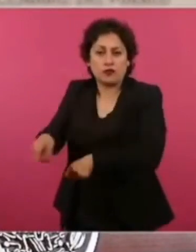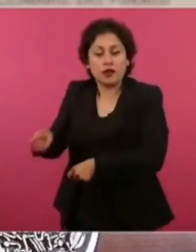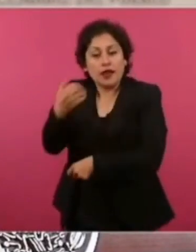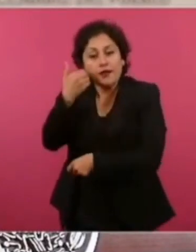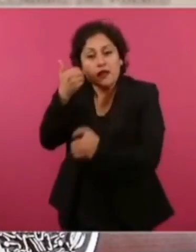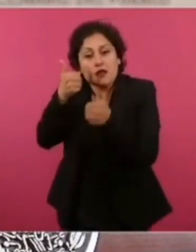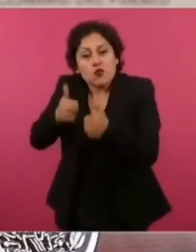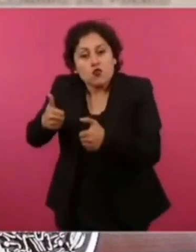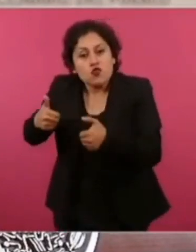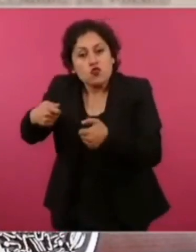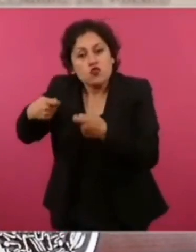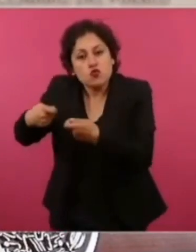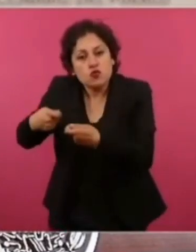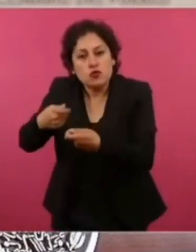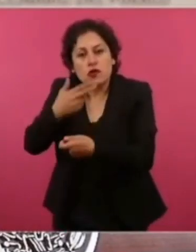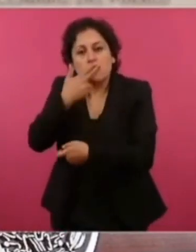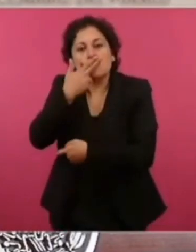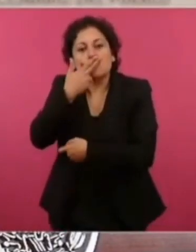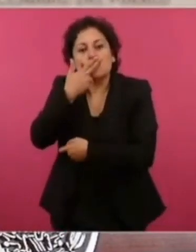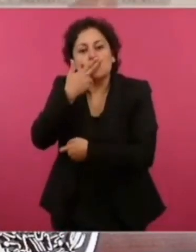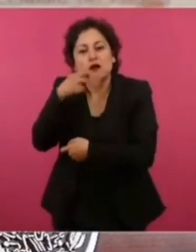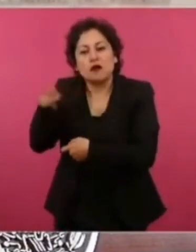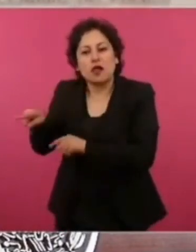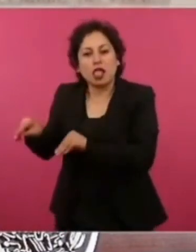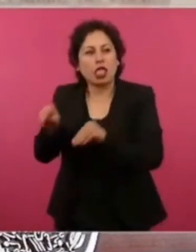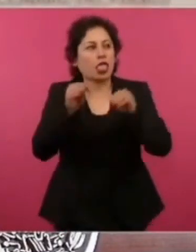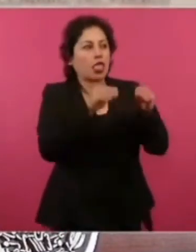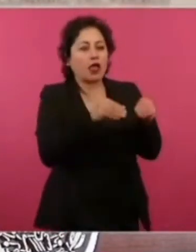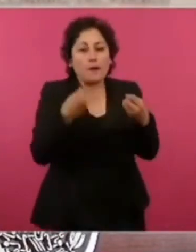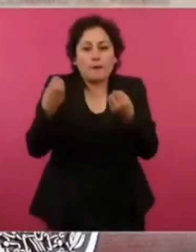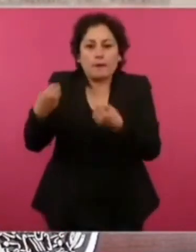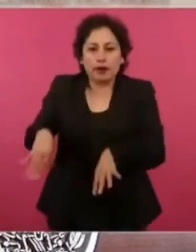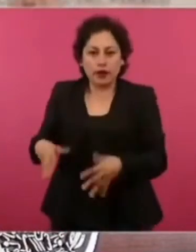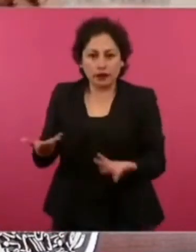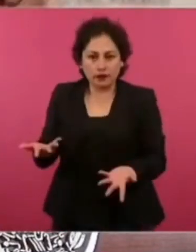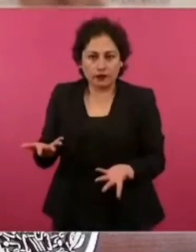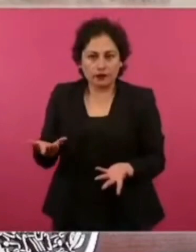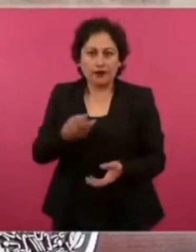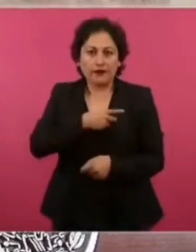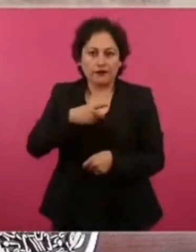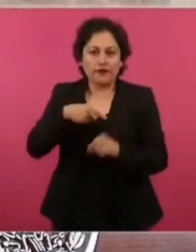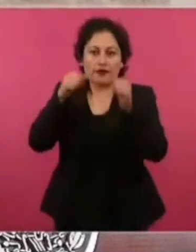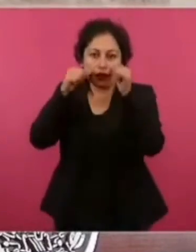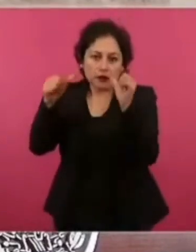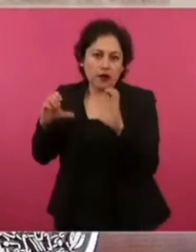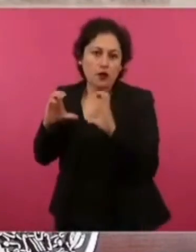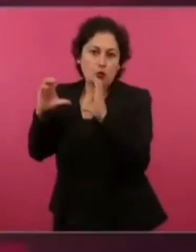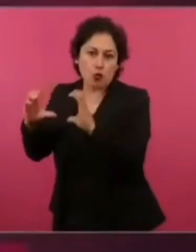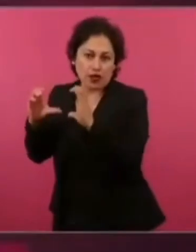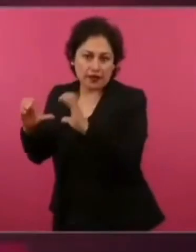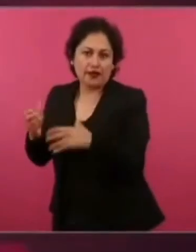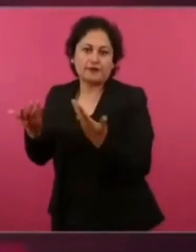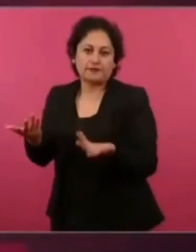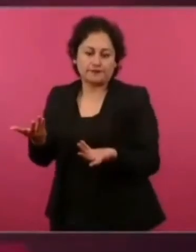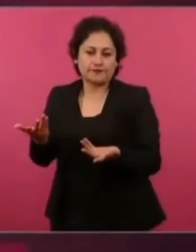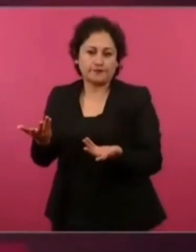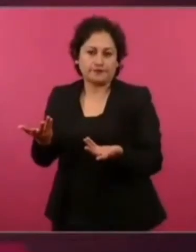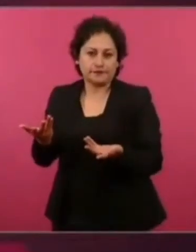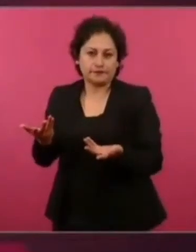Y esto se puede lograr si hay inversión, si hay oportunidades de trabajo